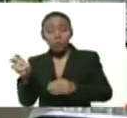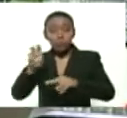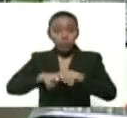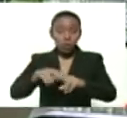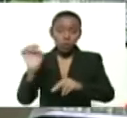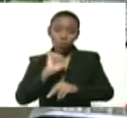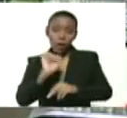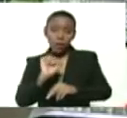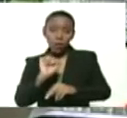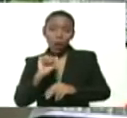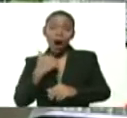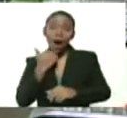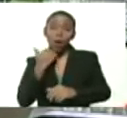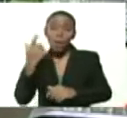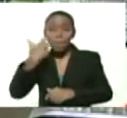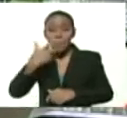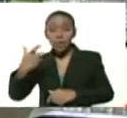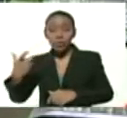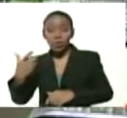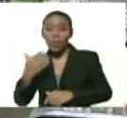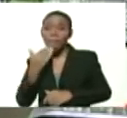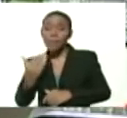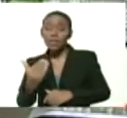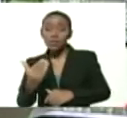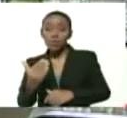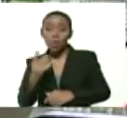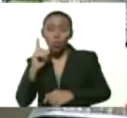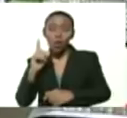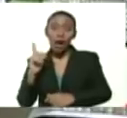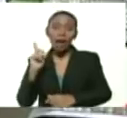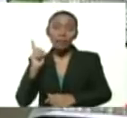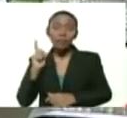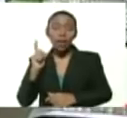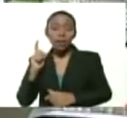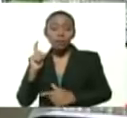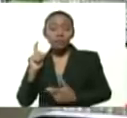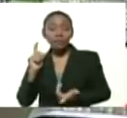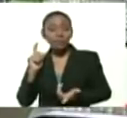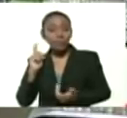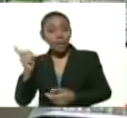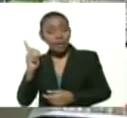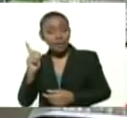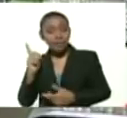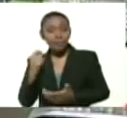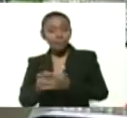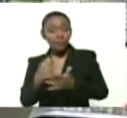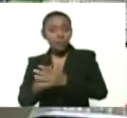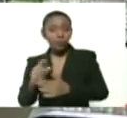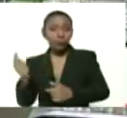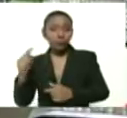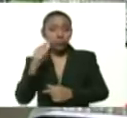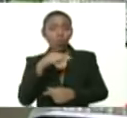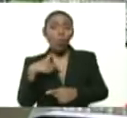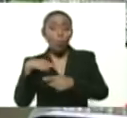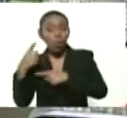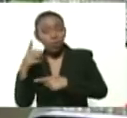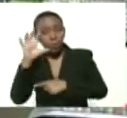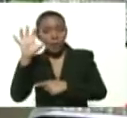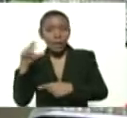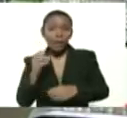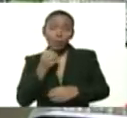carro a alguna persona que le pidió que le hiciera una carrera por viniendo de algún otro país y